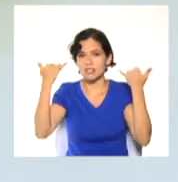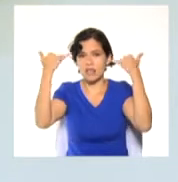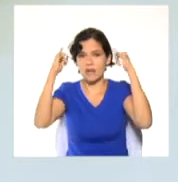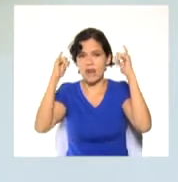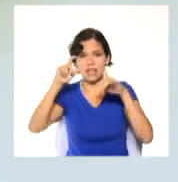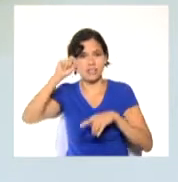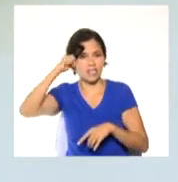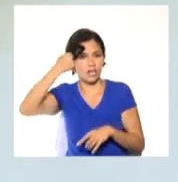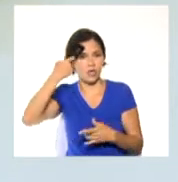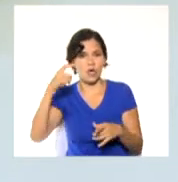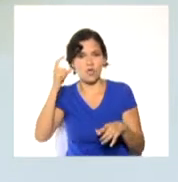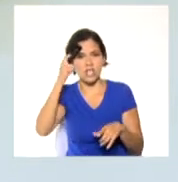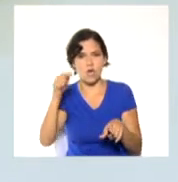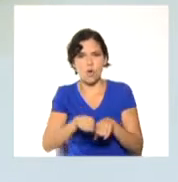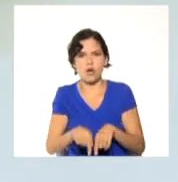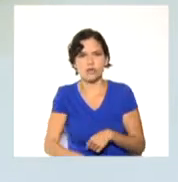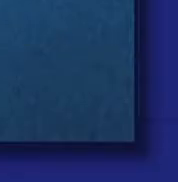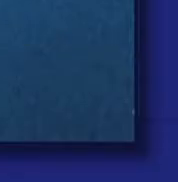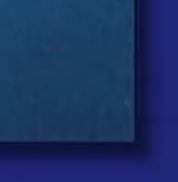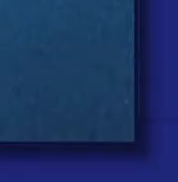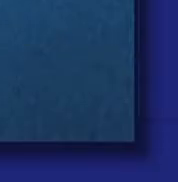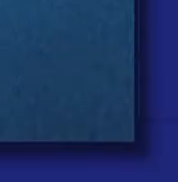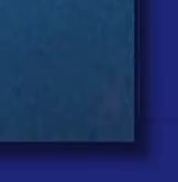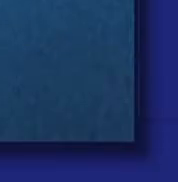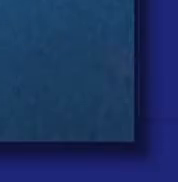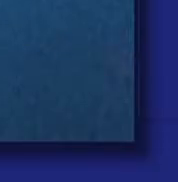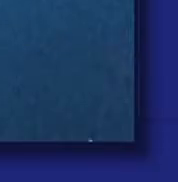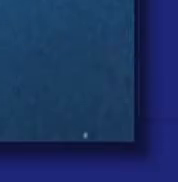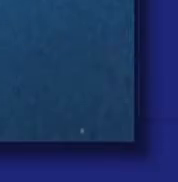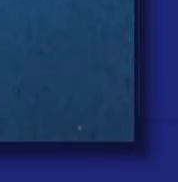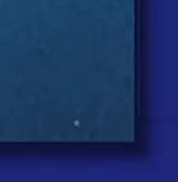se recuerda un día como hoy?